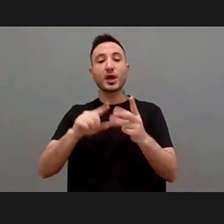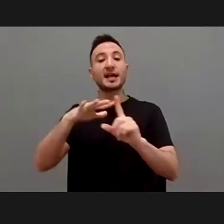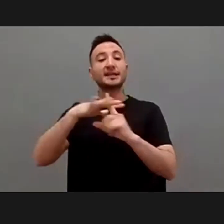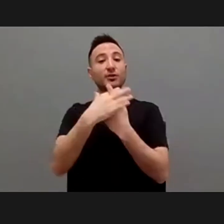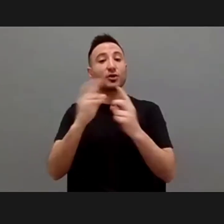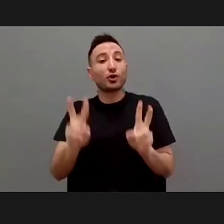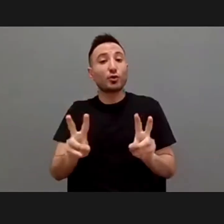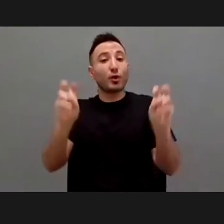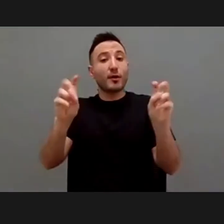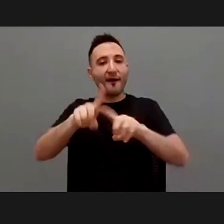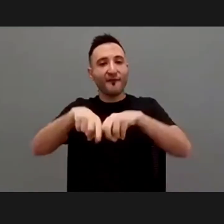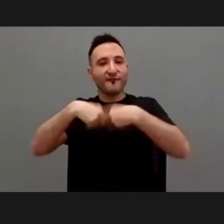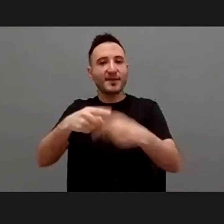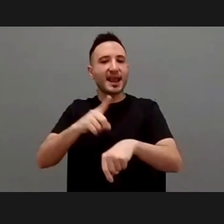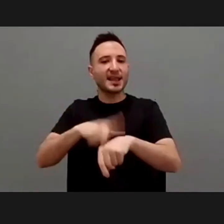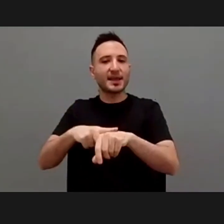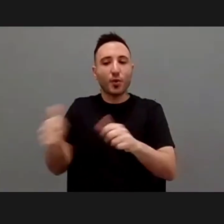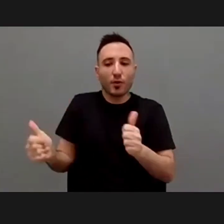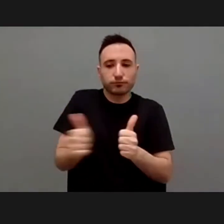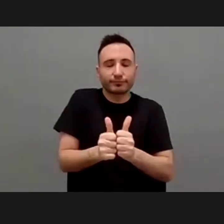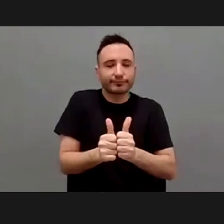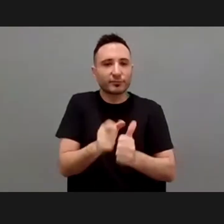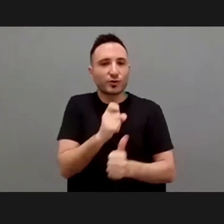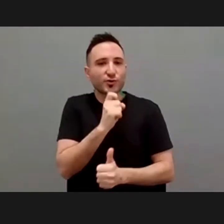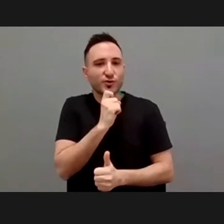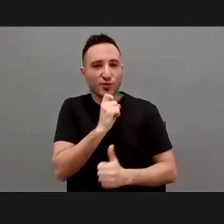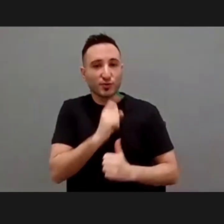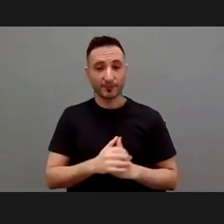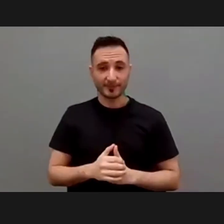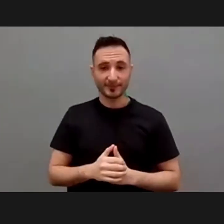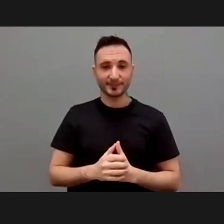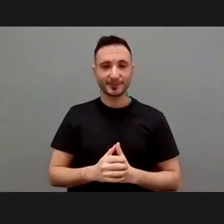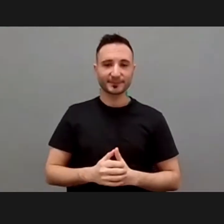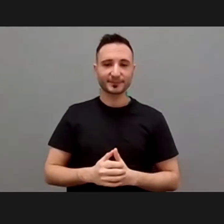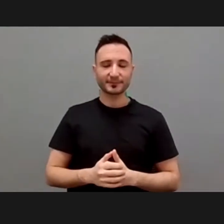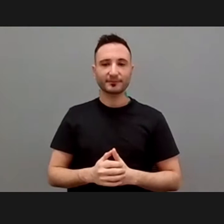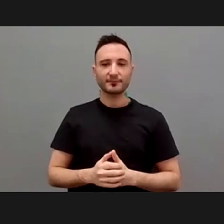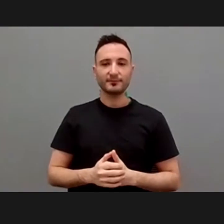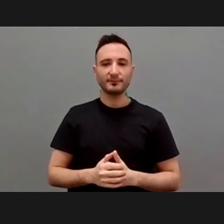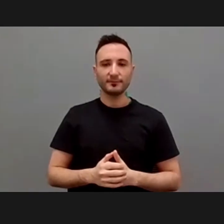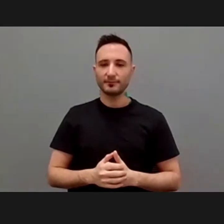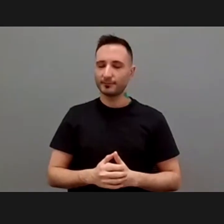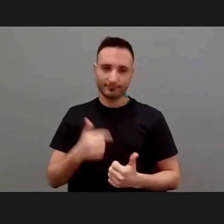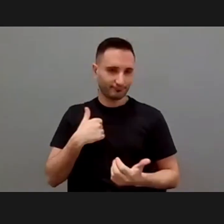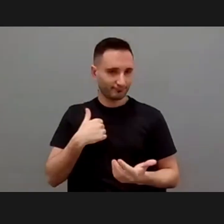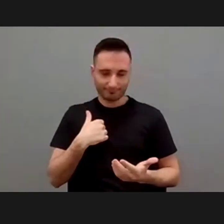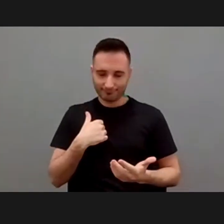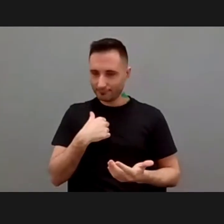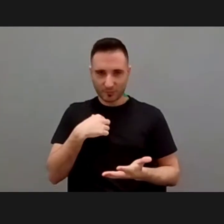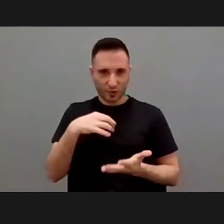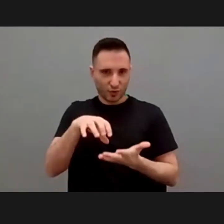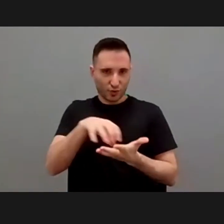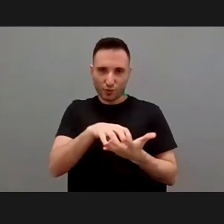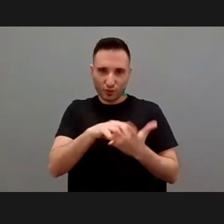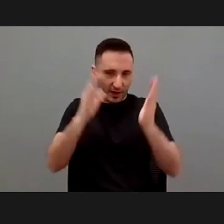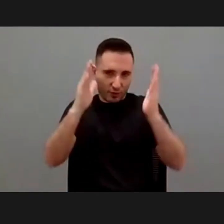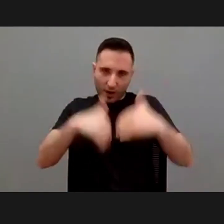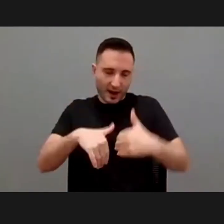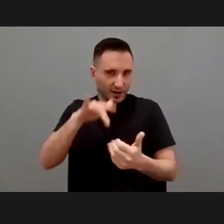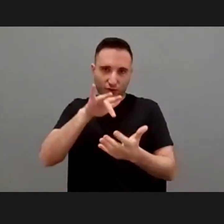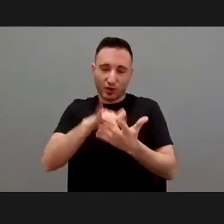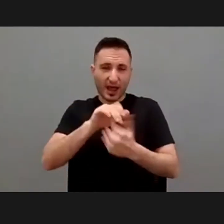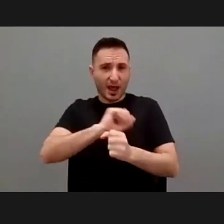conciliación en tiempos de COVID. Sin duda, el COVID, esta